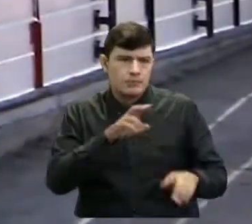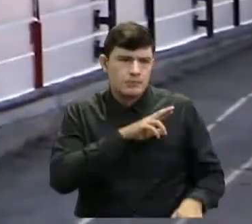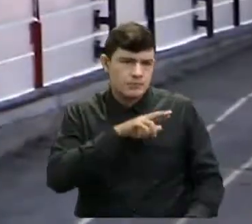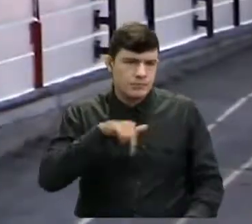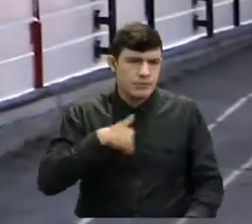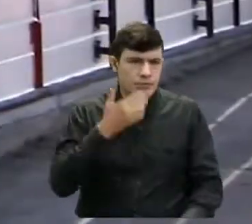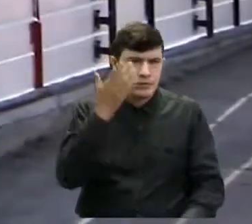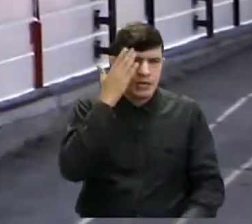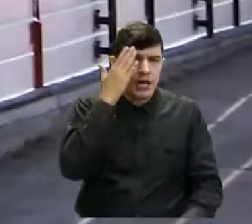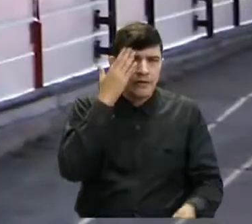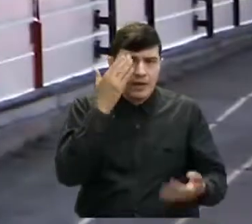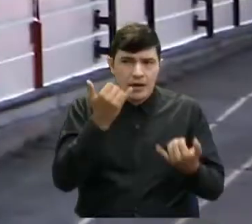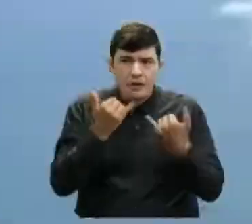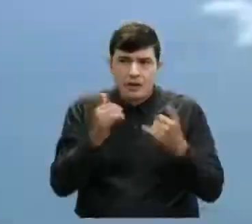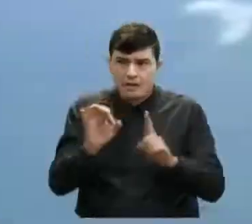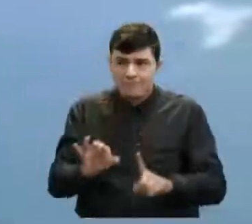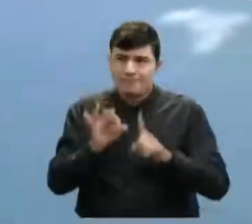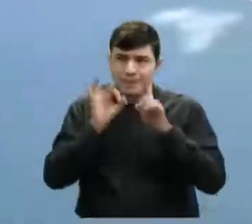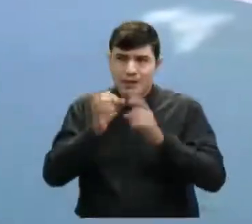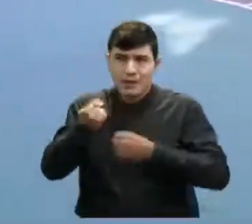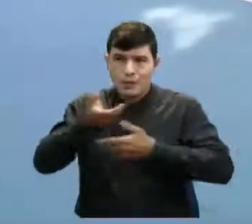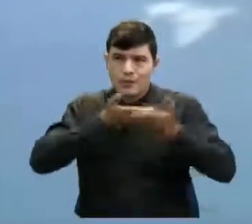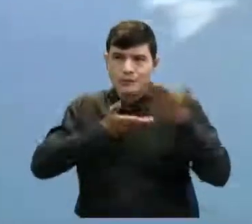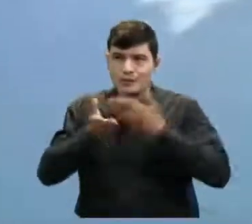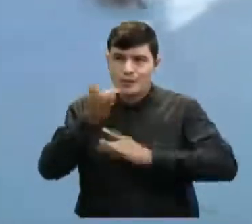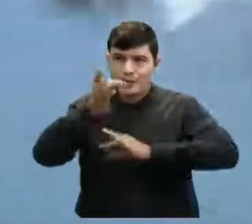estamos en unas excelentes condiciones